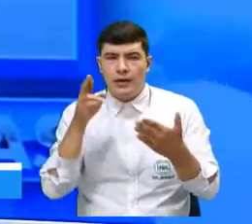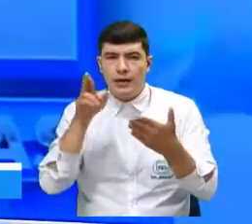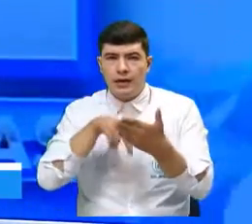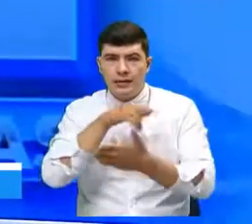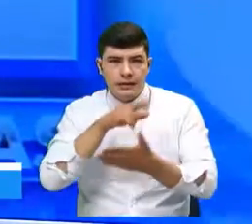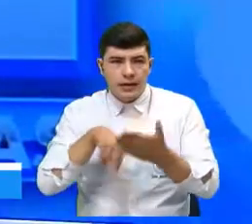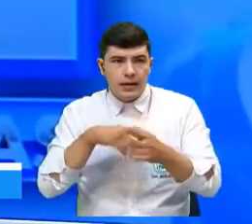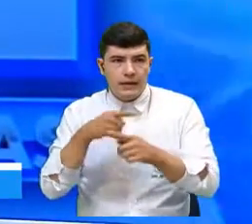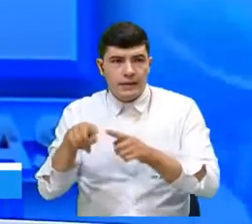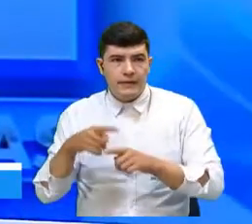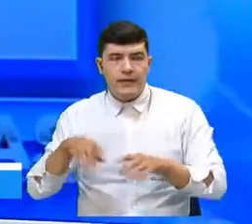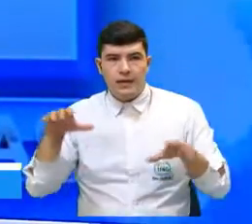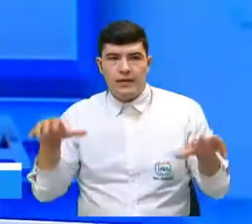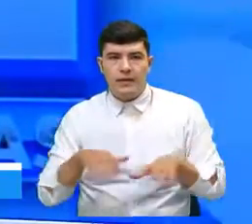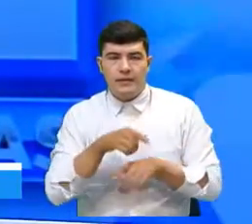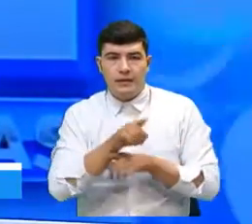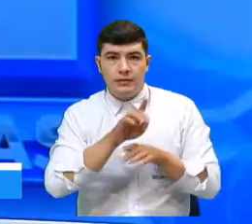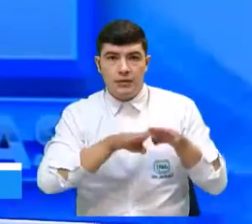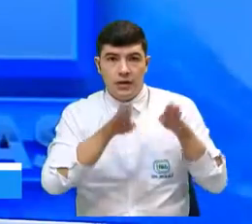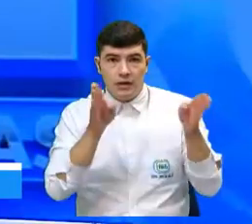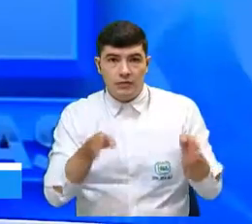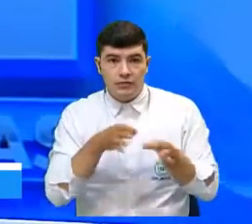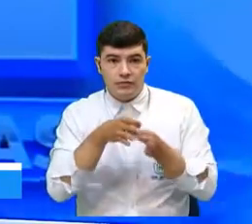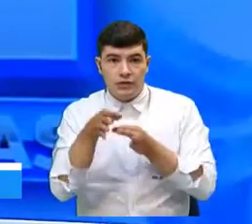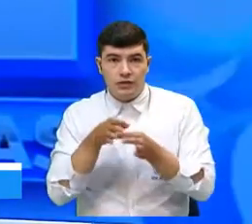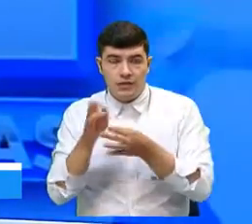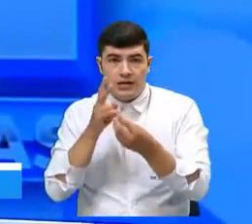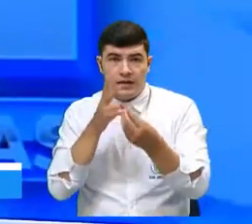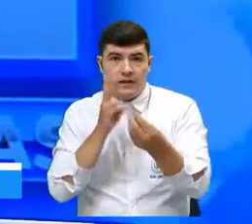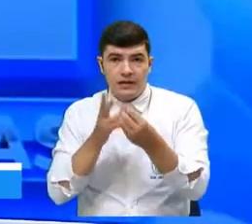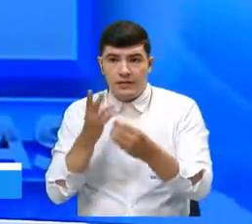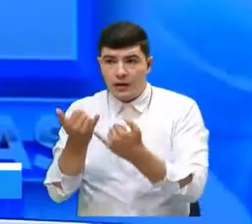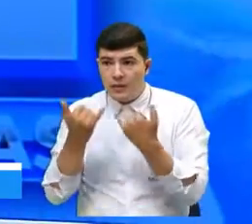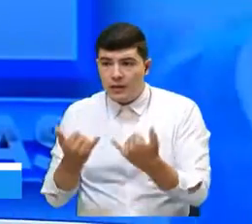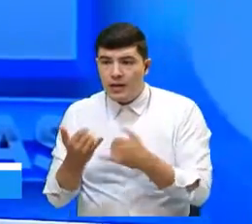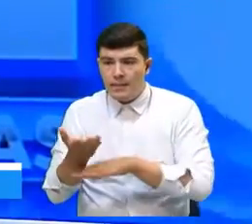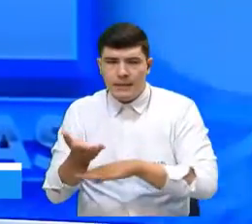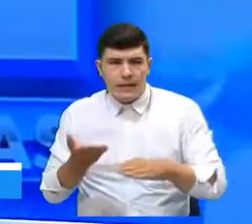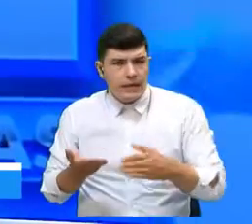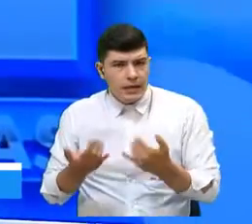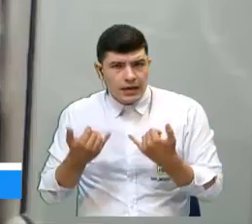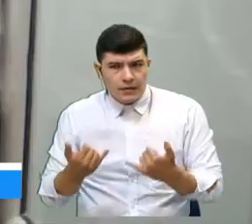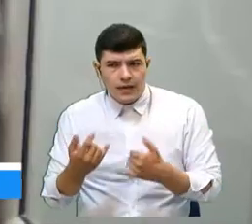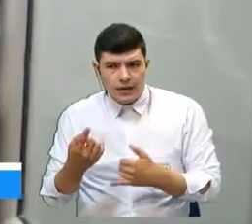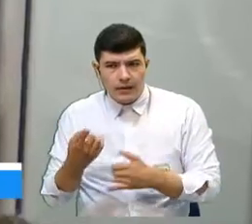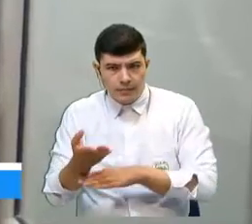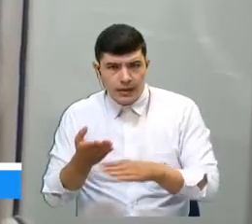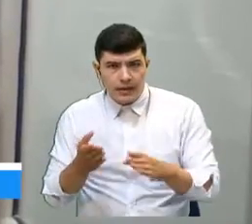cancelación de las actividades por parte de la Mesa Municipal de Víctimas, que reclaman falta de garantías.